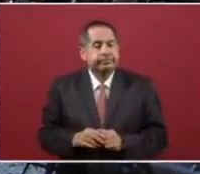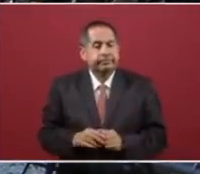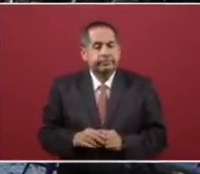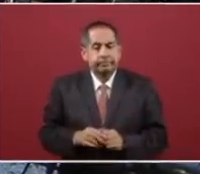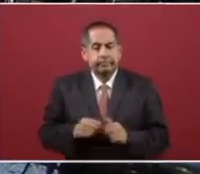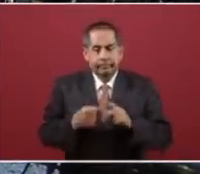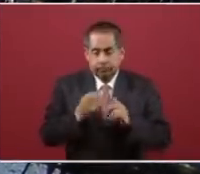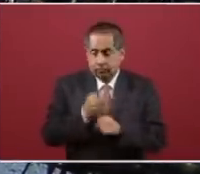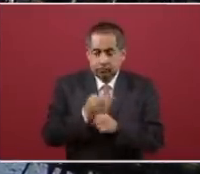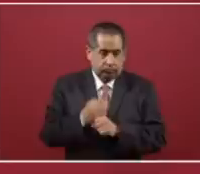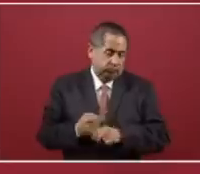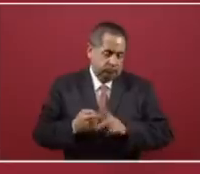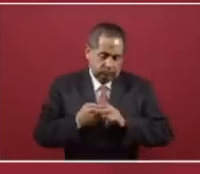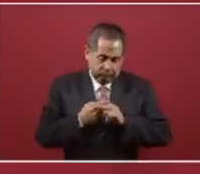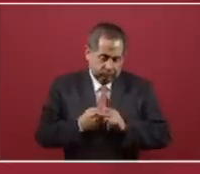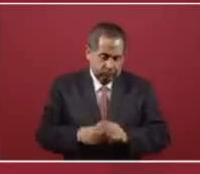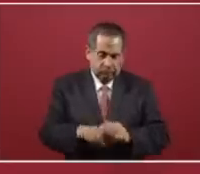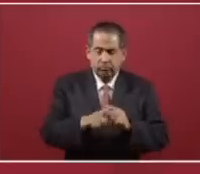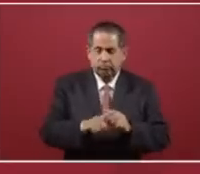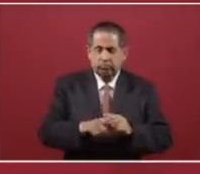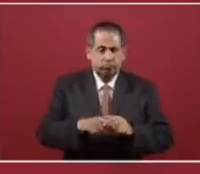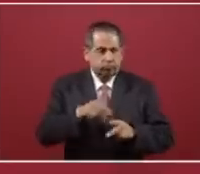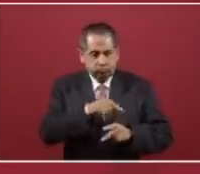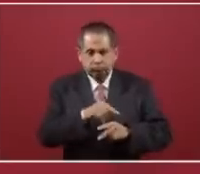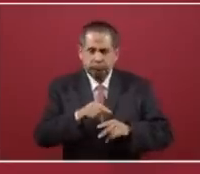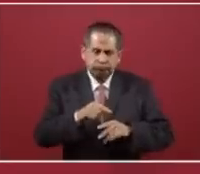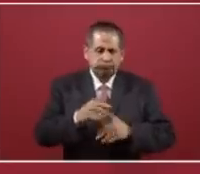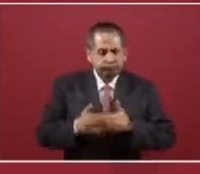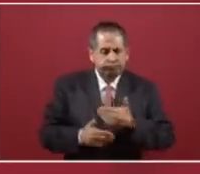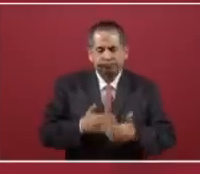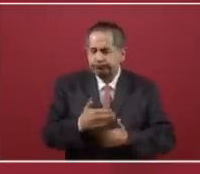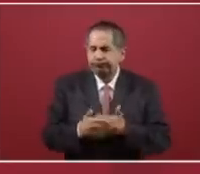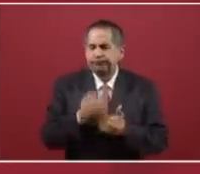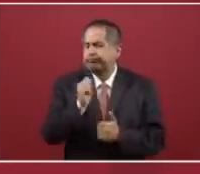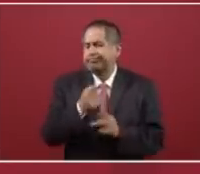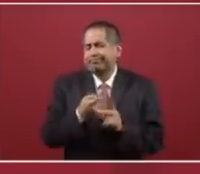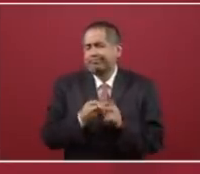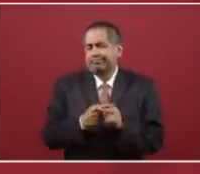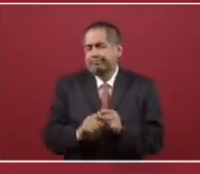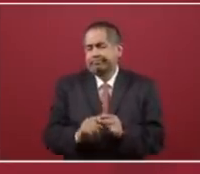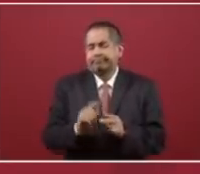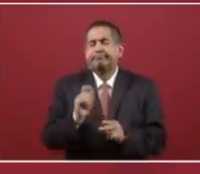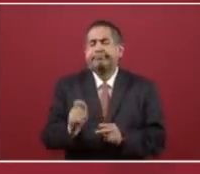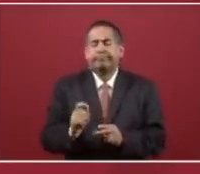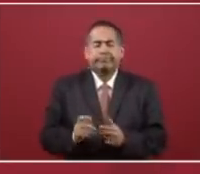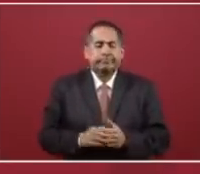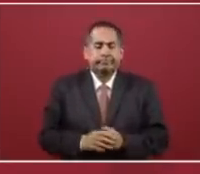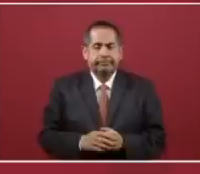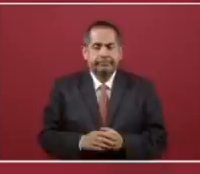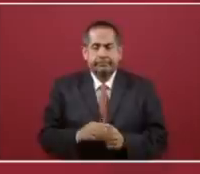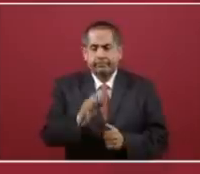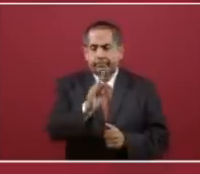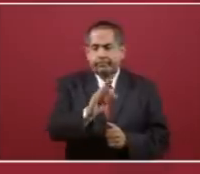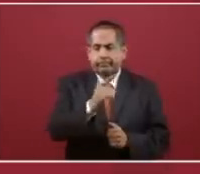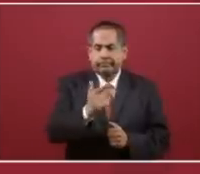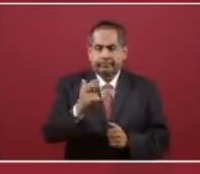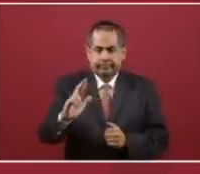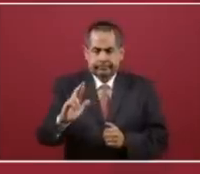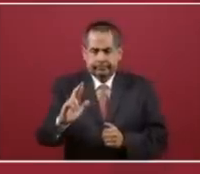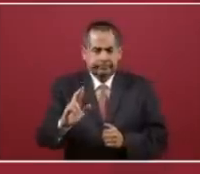iniciando el funcionamiento de la fiscalía